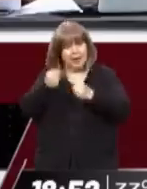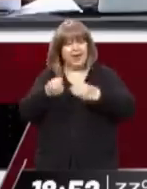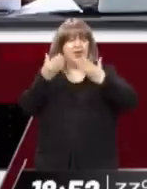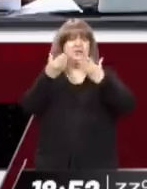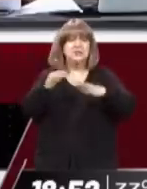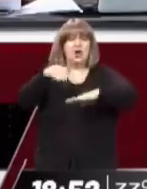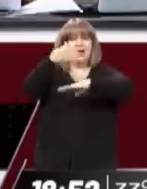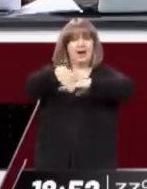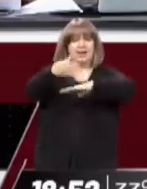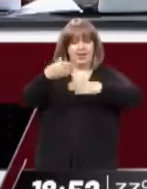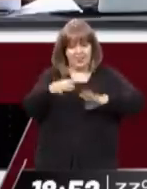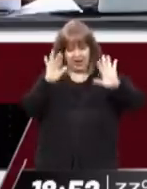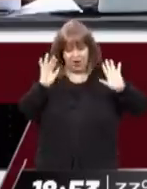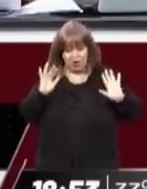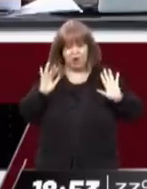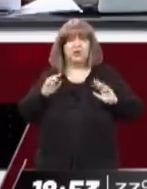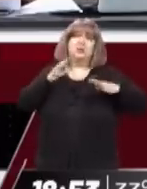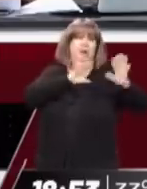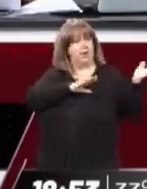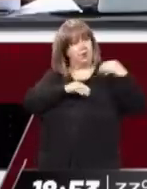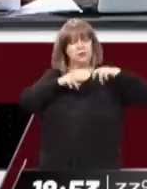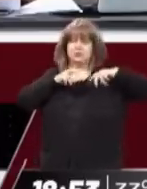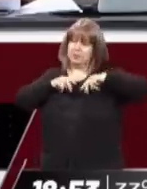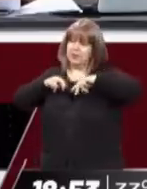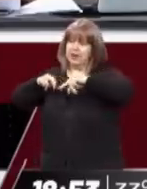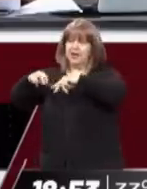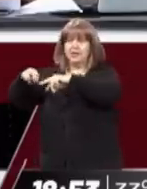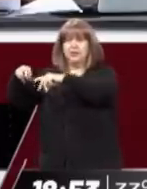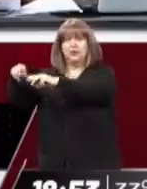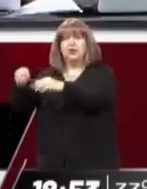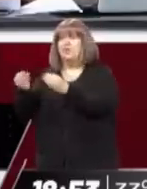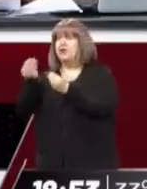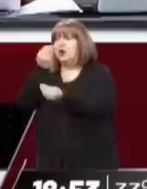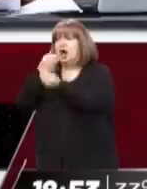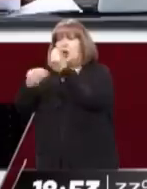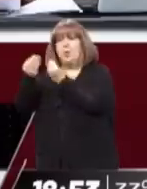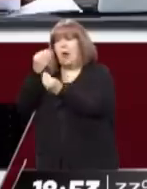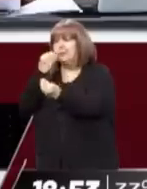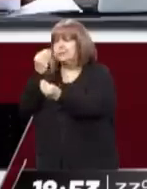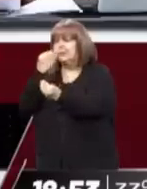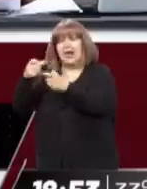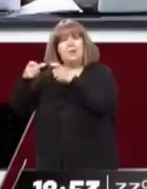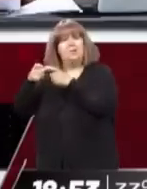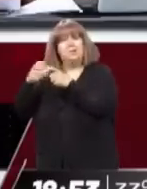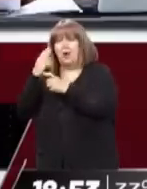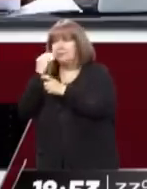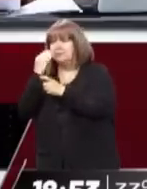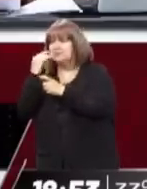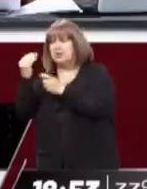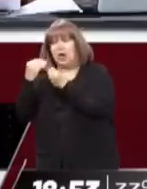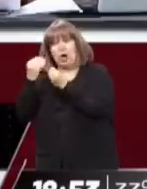momento han tenido una actitud reparatoria, por lo menos no digo, si bien deben seguir